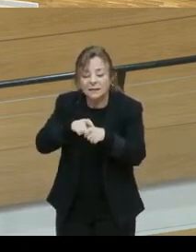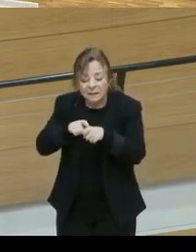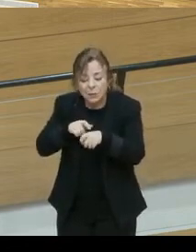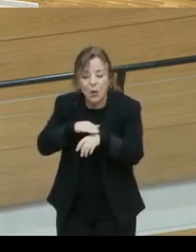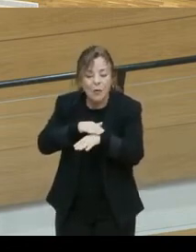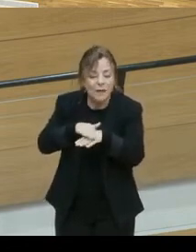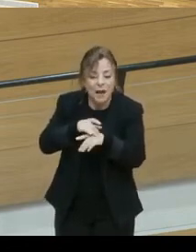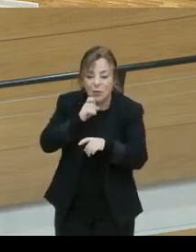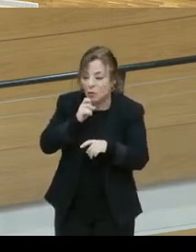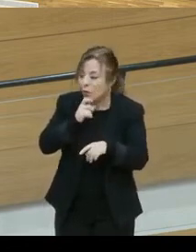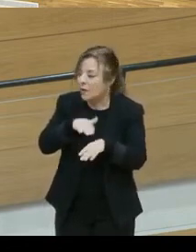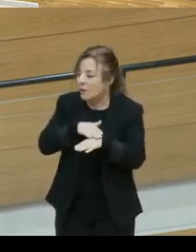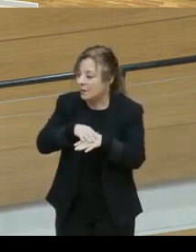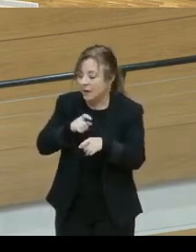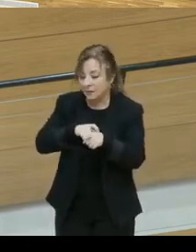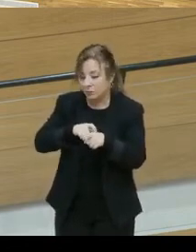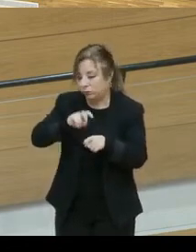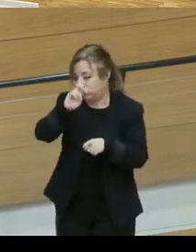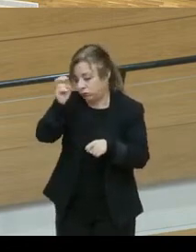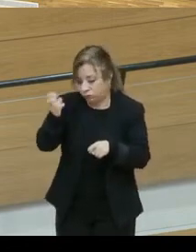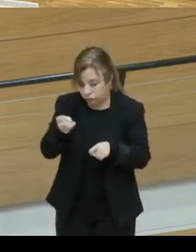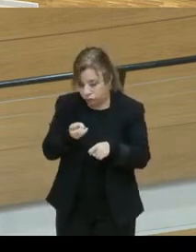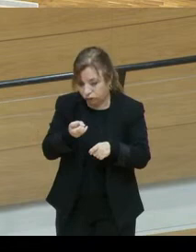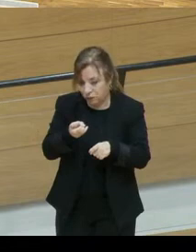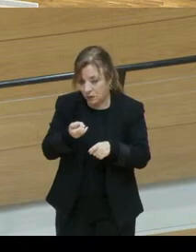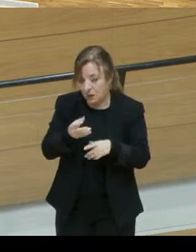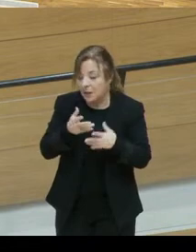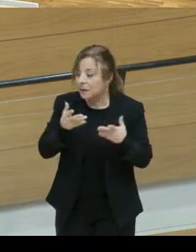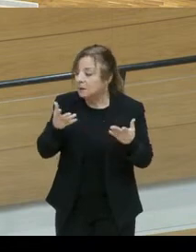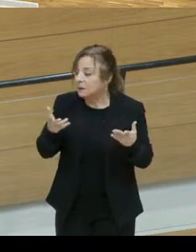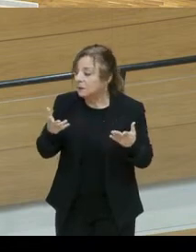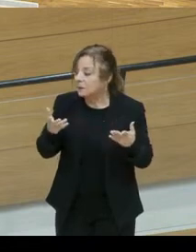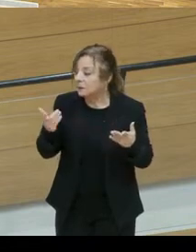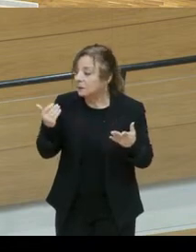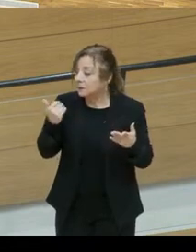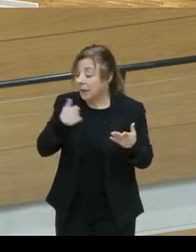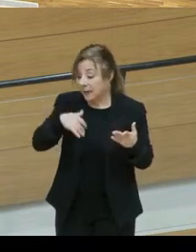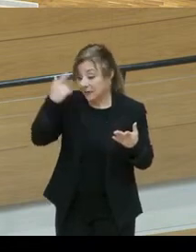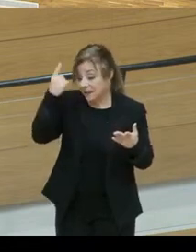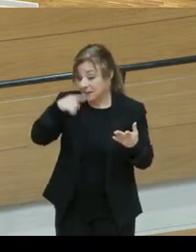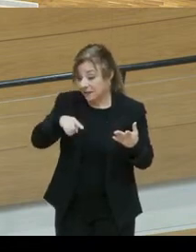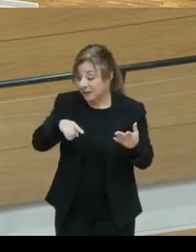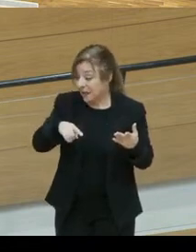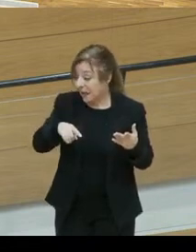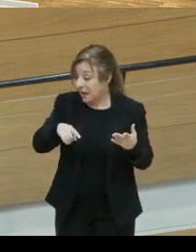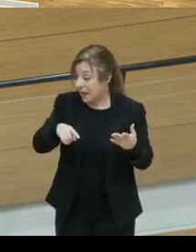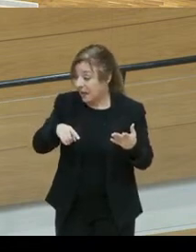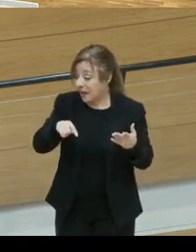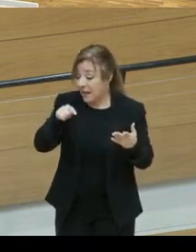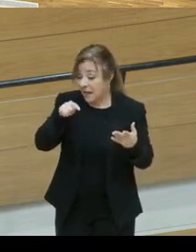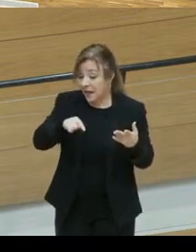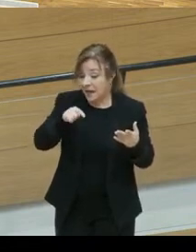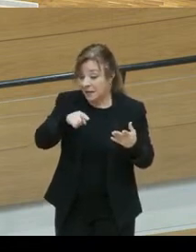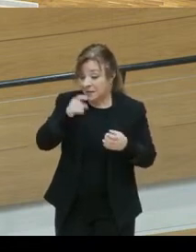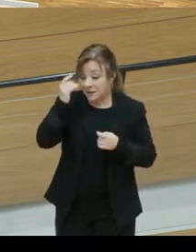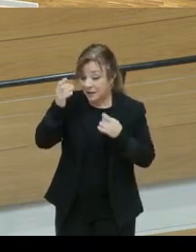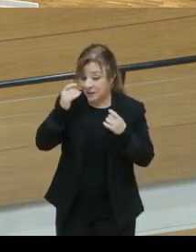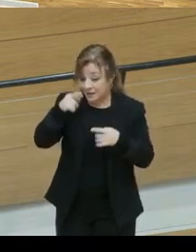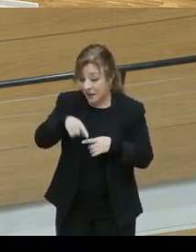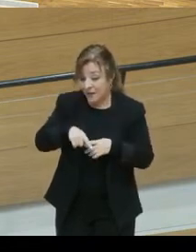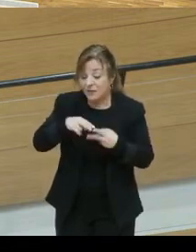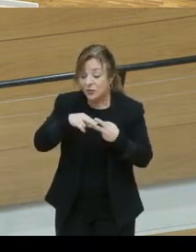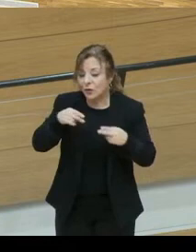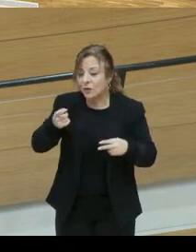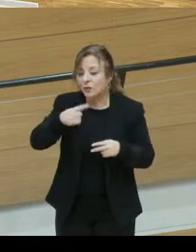hay ceras de muchas longitudes de cadena, y ya sabiendo esa actividad de esos genes, pues